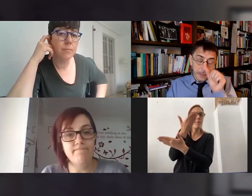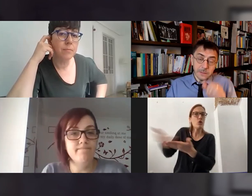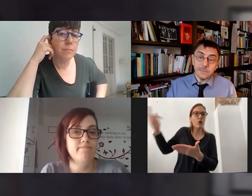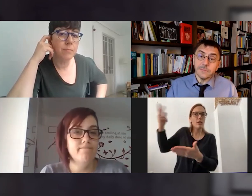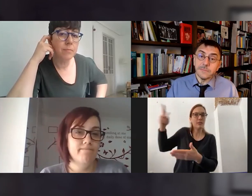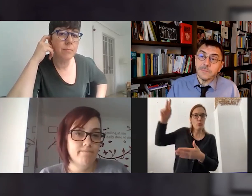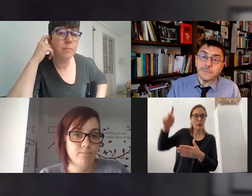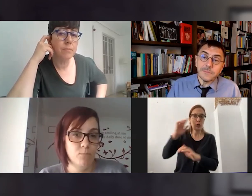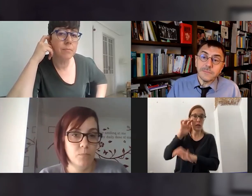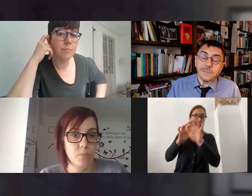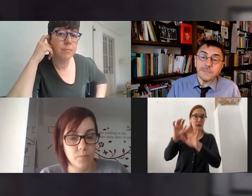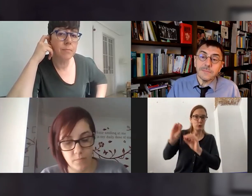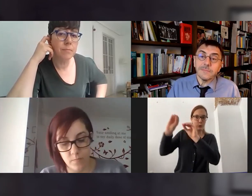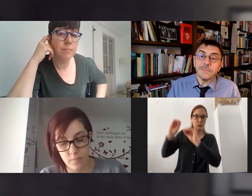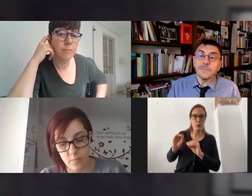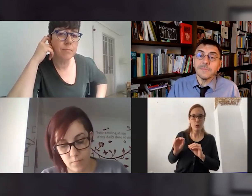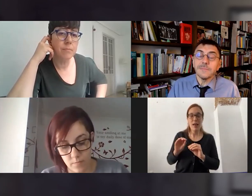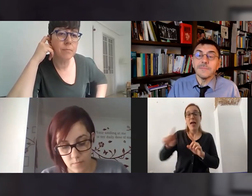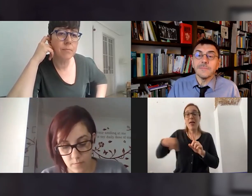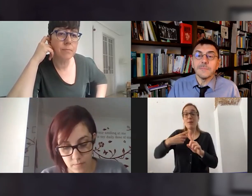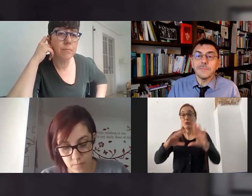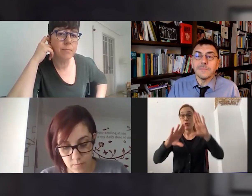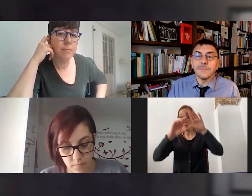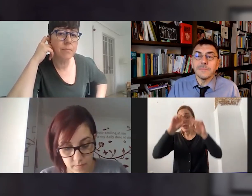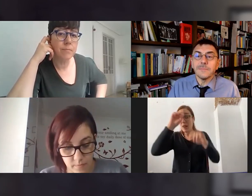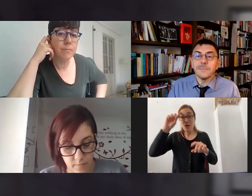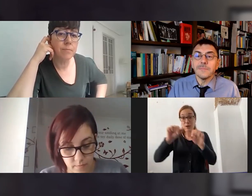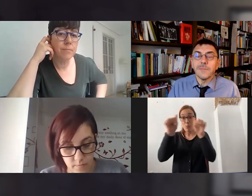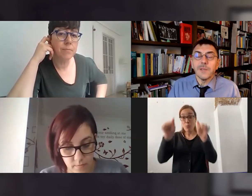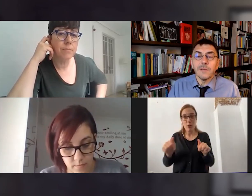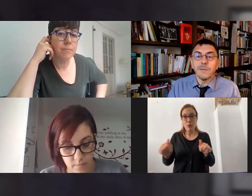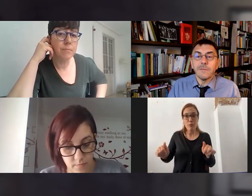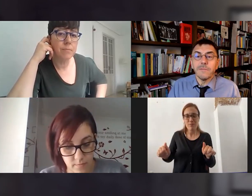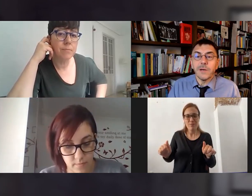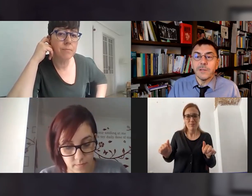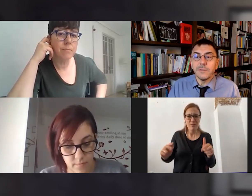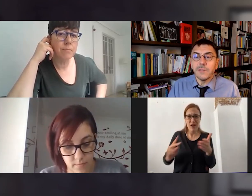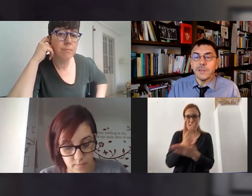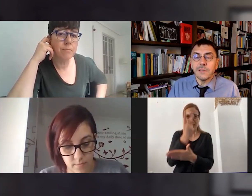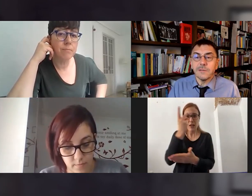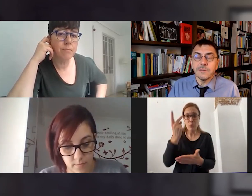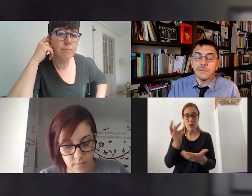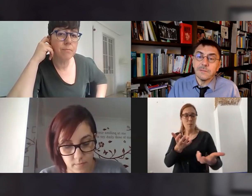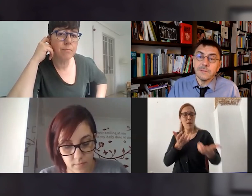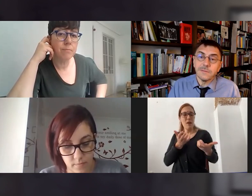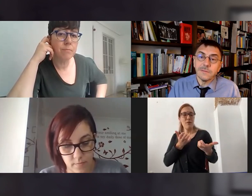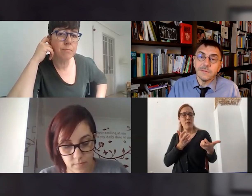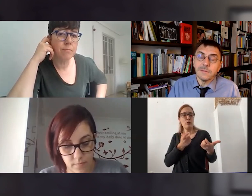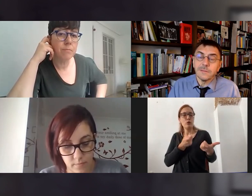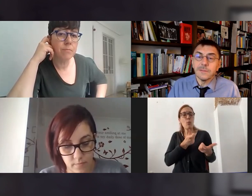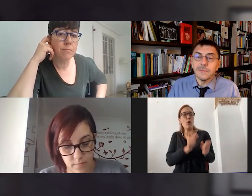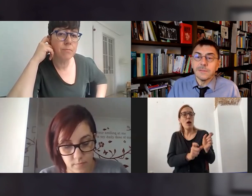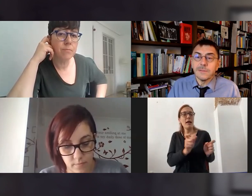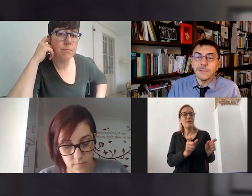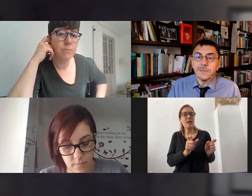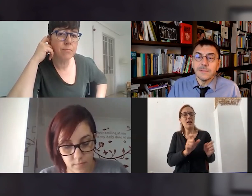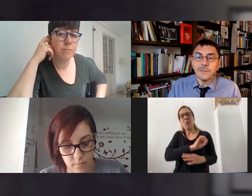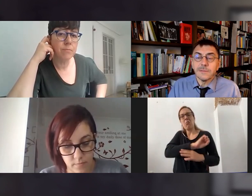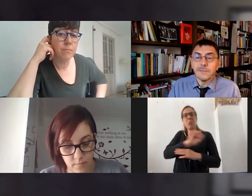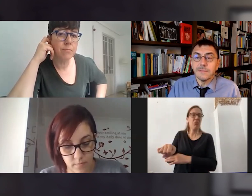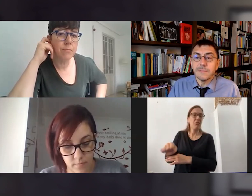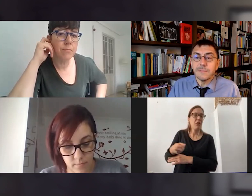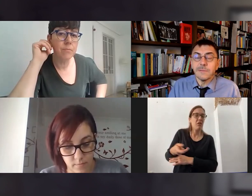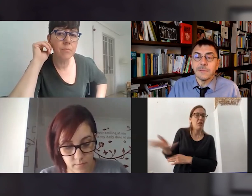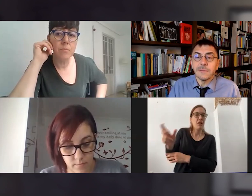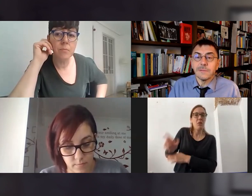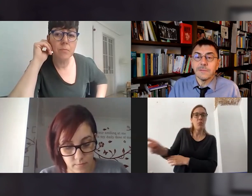de Madrid es un modelo de fracaso, que ha antepuesto los beneficios de unos pocos al resto del pueblo, esto nos tiene que dar mucho más fuerza, porque tenemos que hablar con